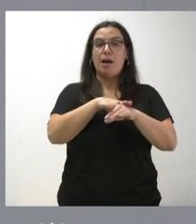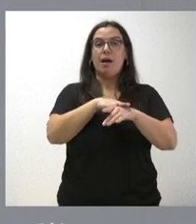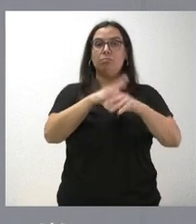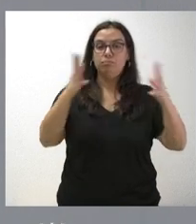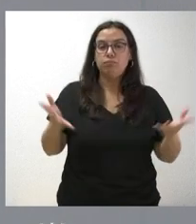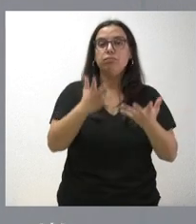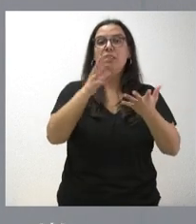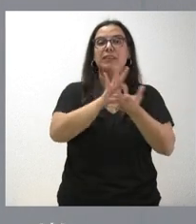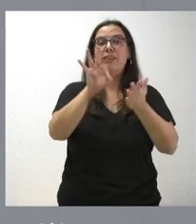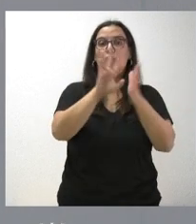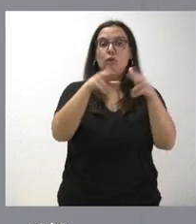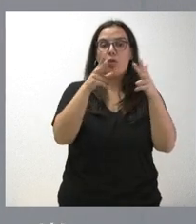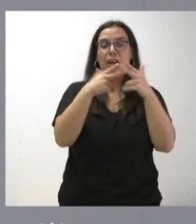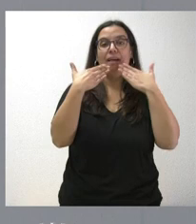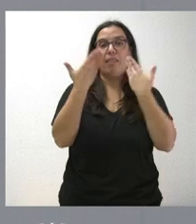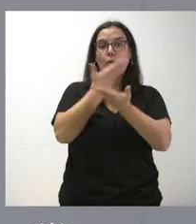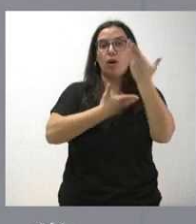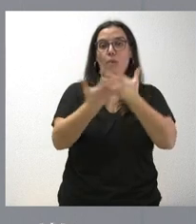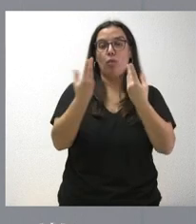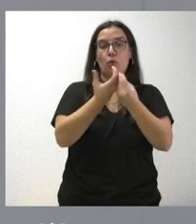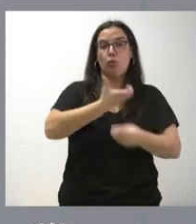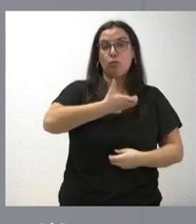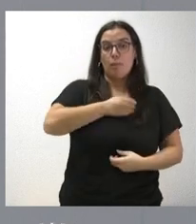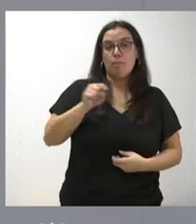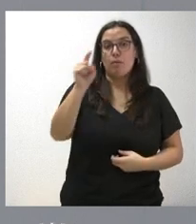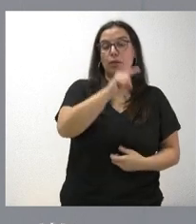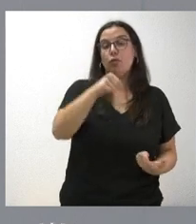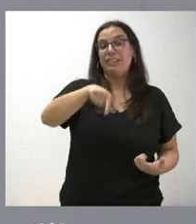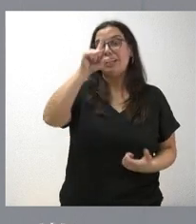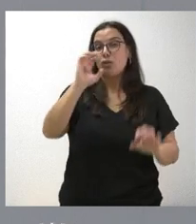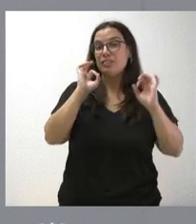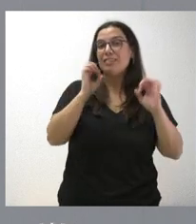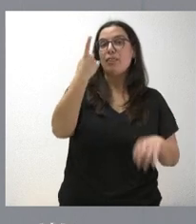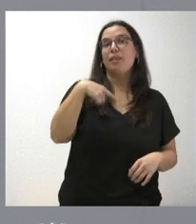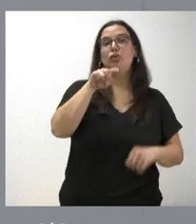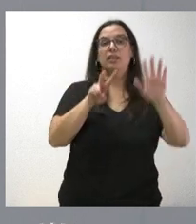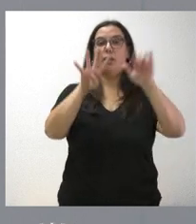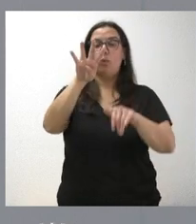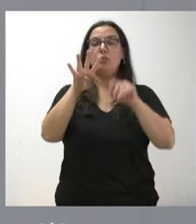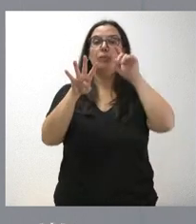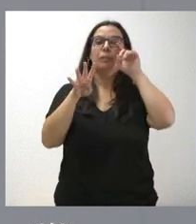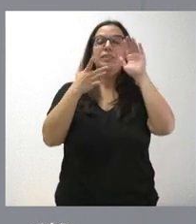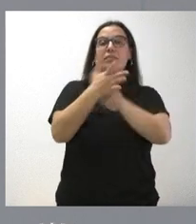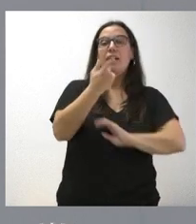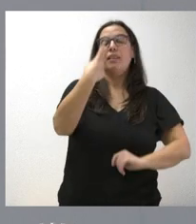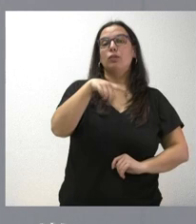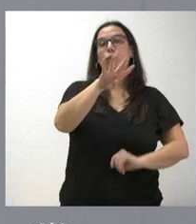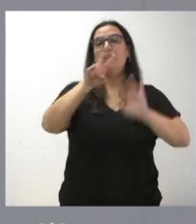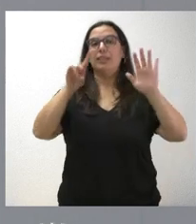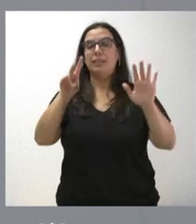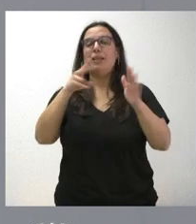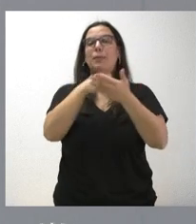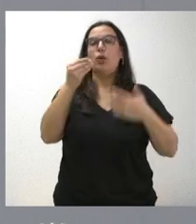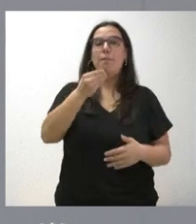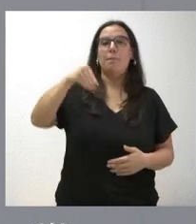León en colaboración con los corporaciones locales 174 en el año 2023 con un incremento de 147 millones en todo el periodo